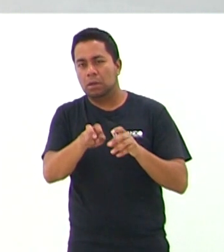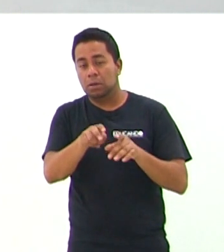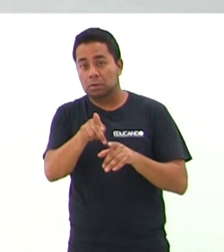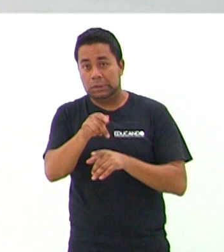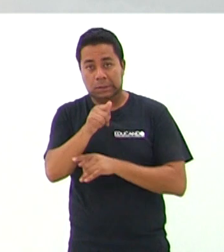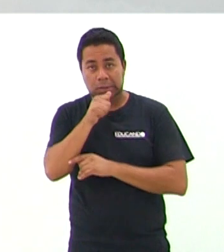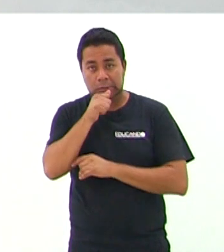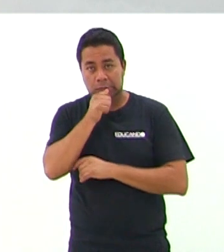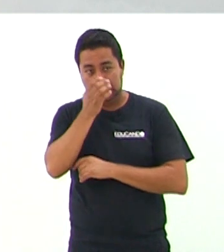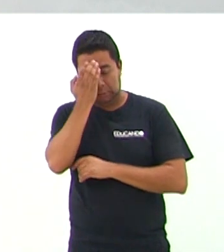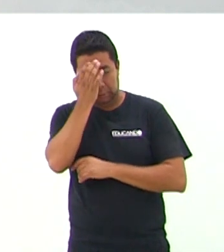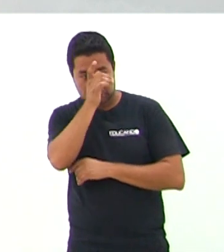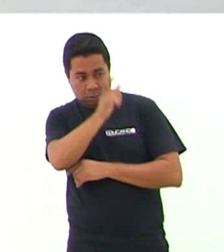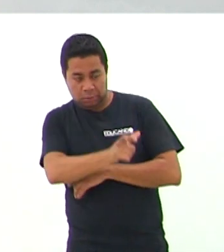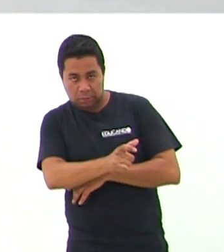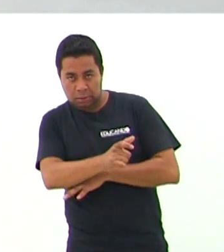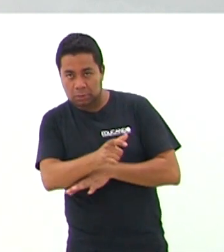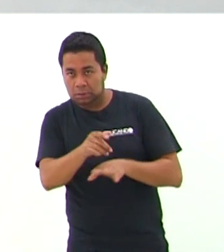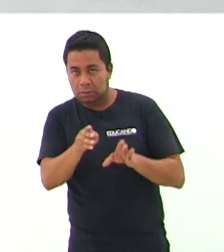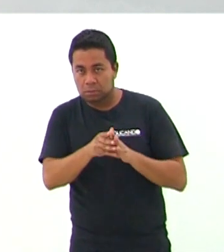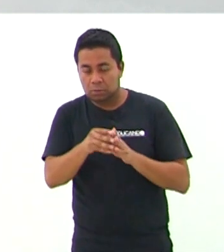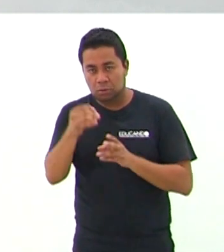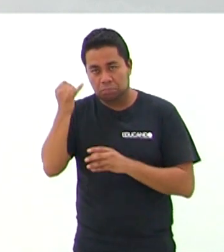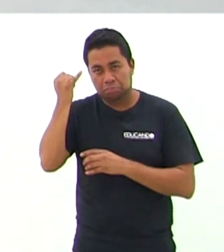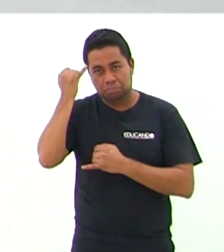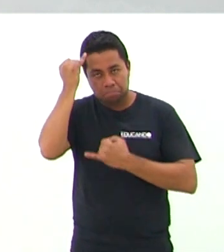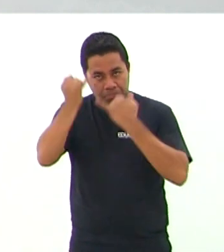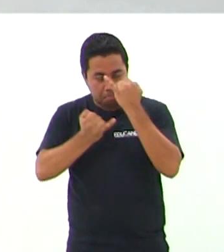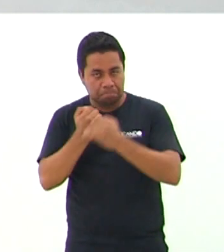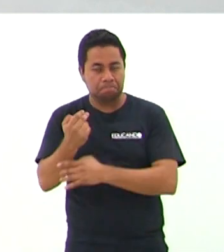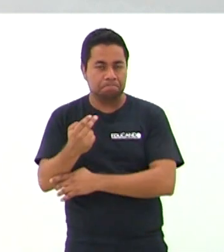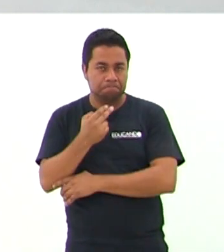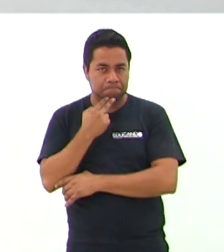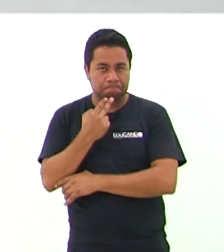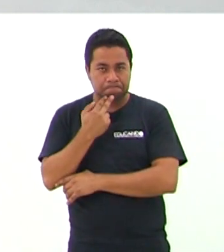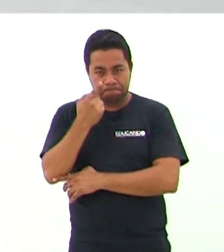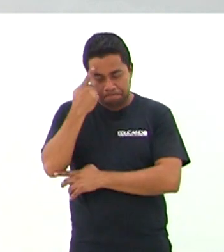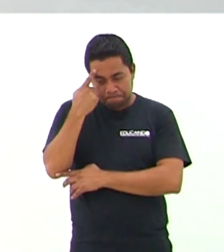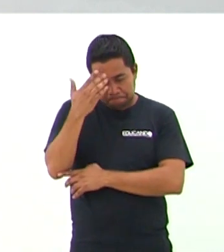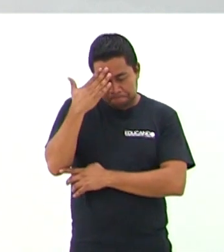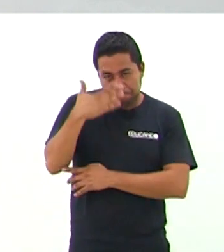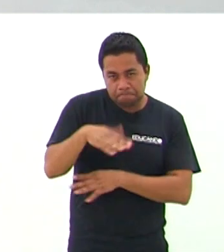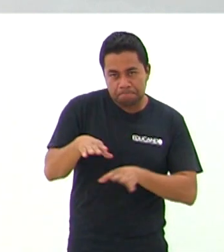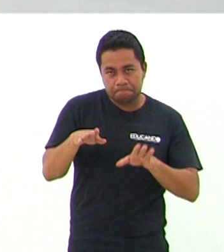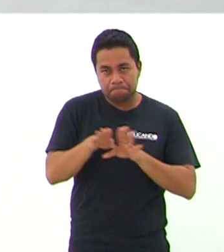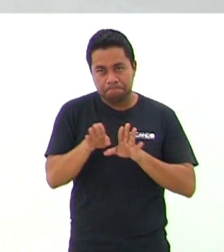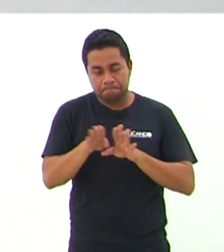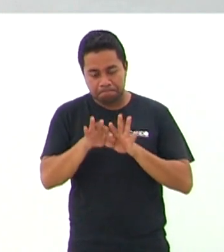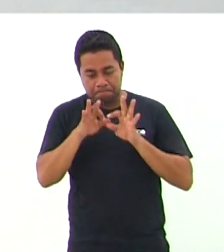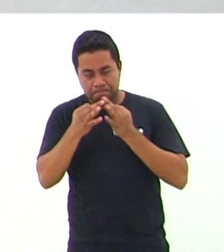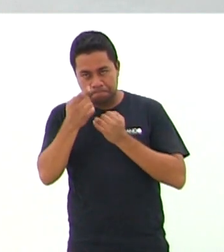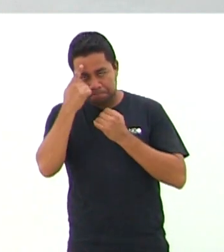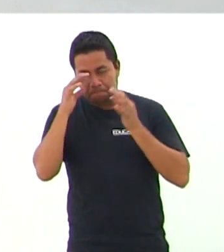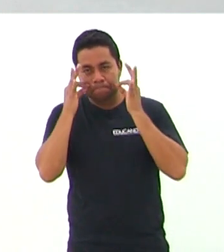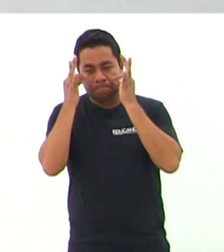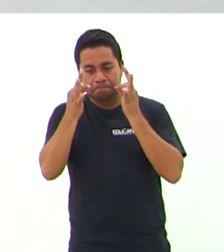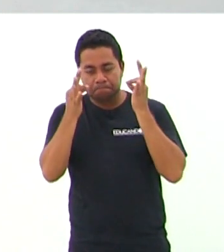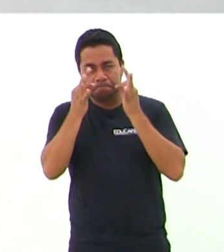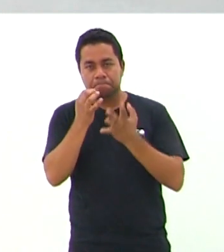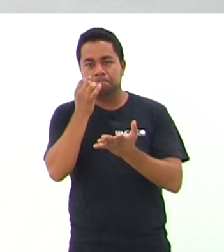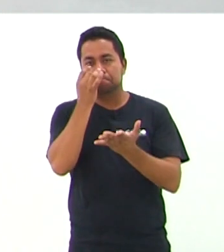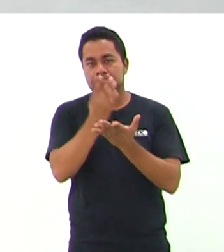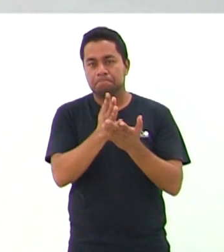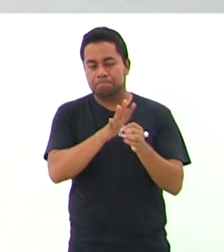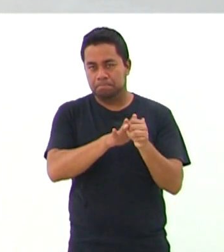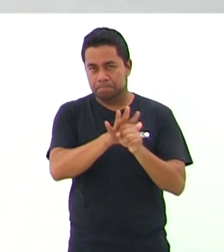lo conocemos, hacer como la imaginación, utilizar la imaginación para saber cómo era el estilo de bigote. Bien, por